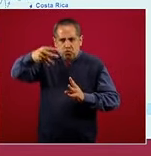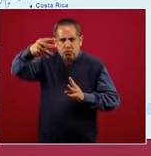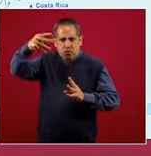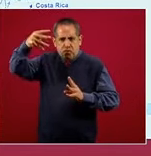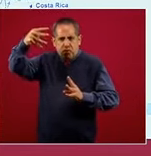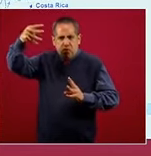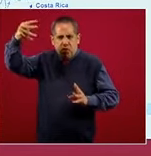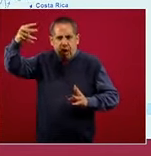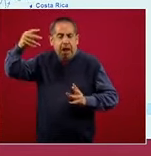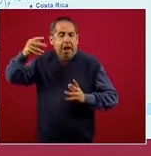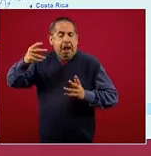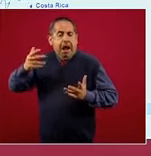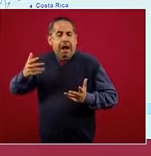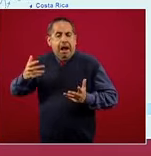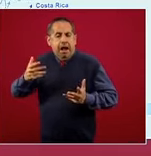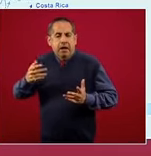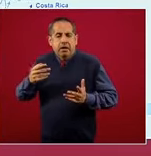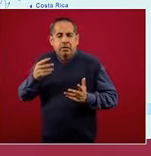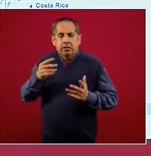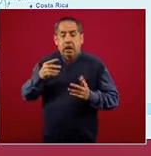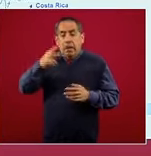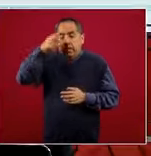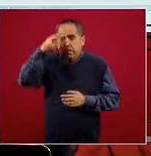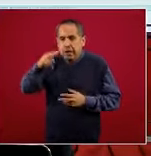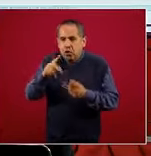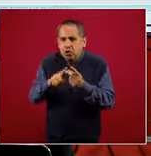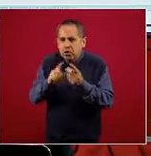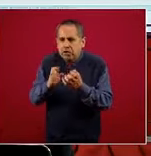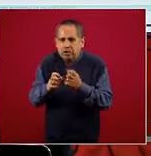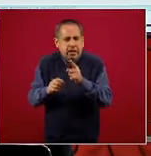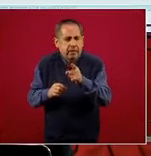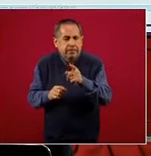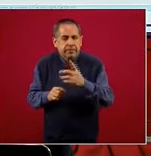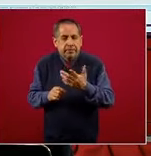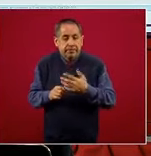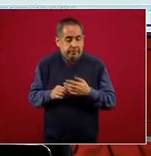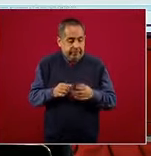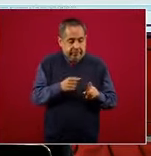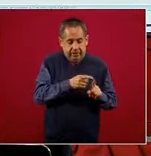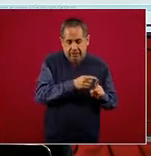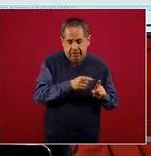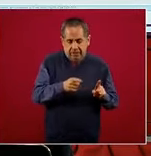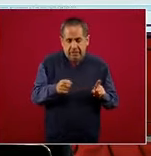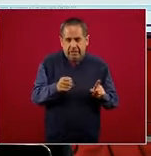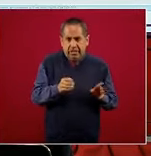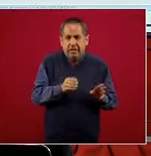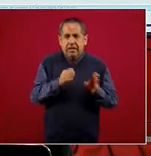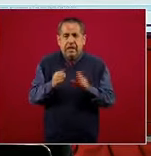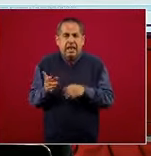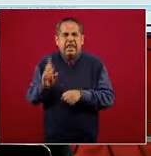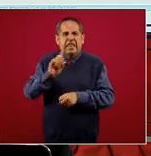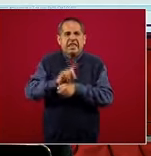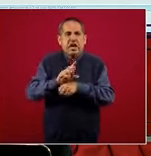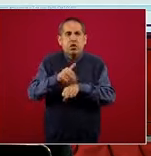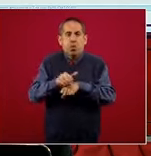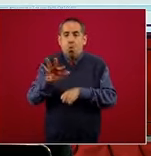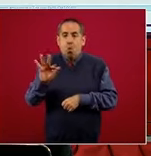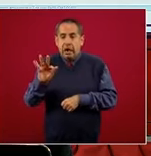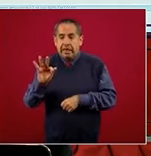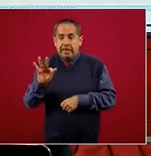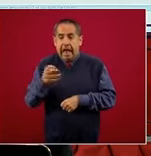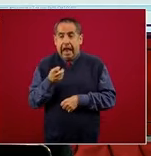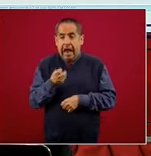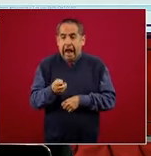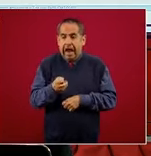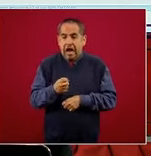¿Dónde empezamos a notar un poco la curva de México? Cuando pasamos a la siguiente escala, que es en el día 40. Aquí